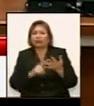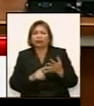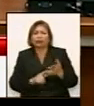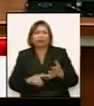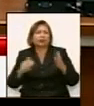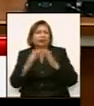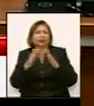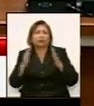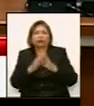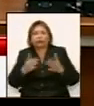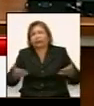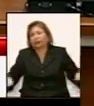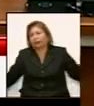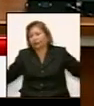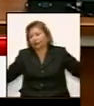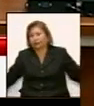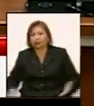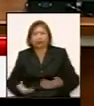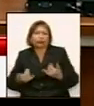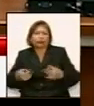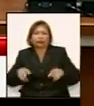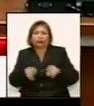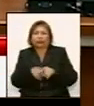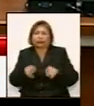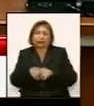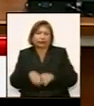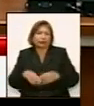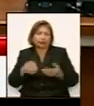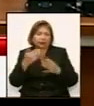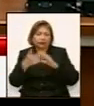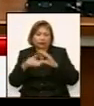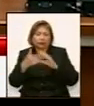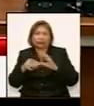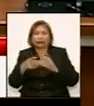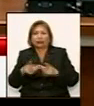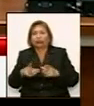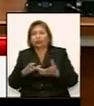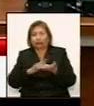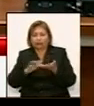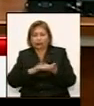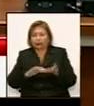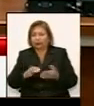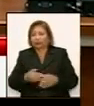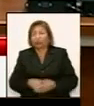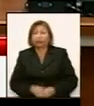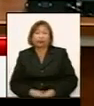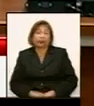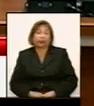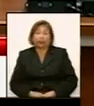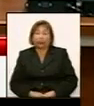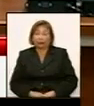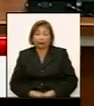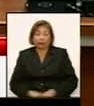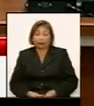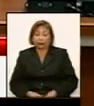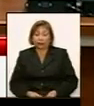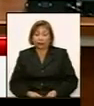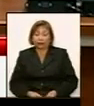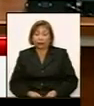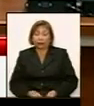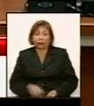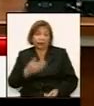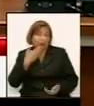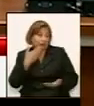propios hogares, y ahora vemos que también violencia en espacios virtuales. Yo les